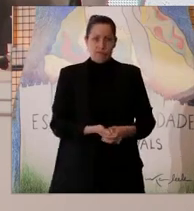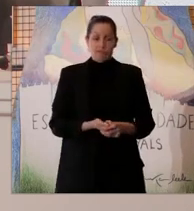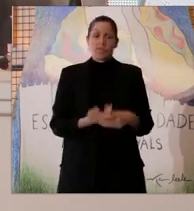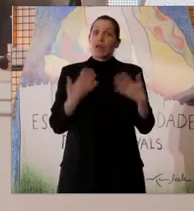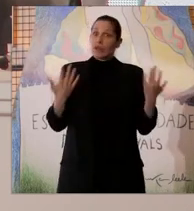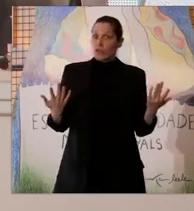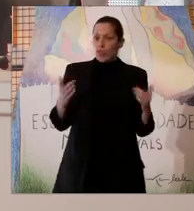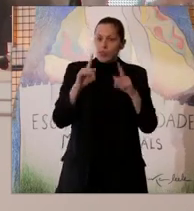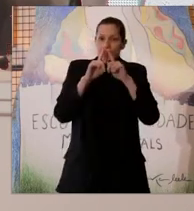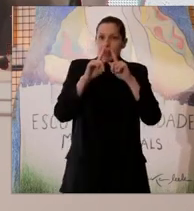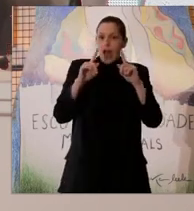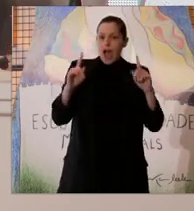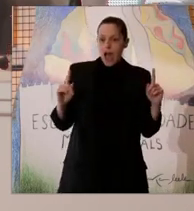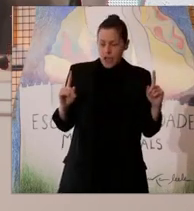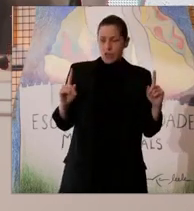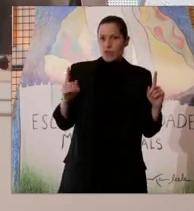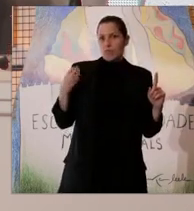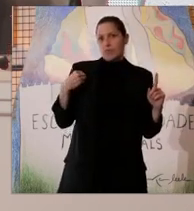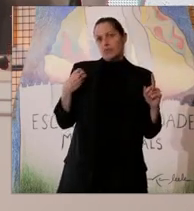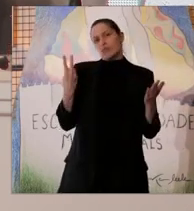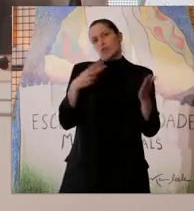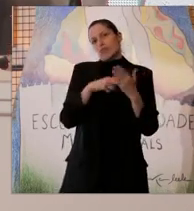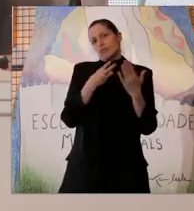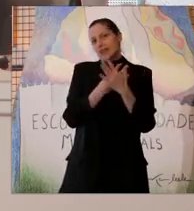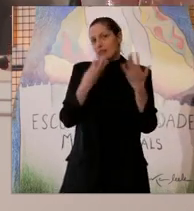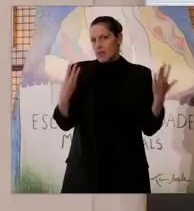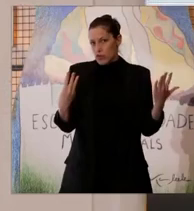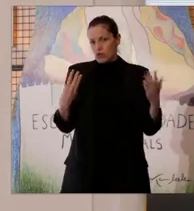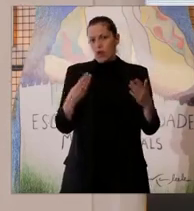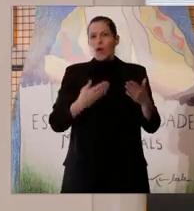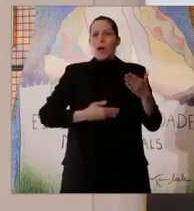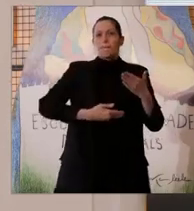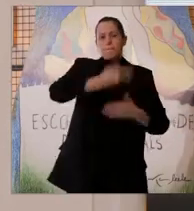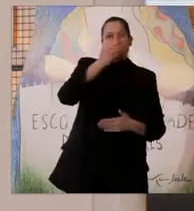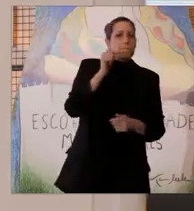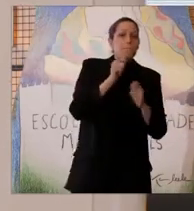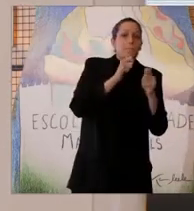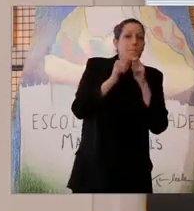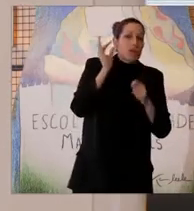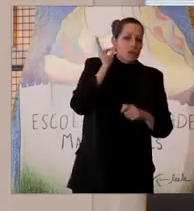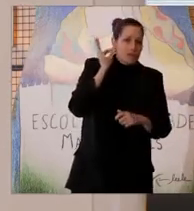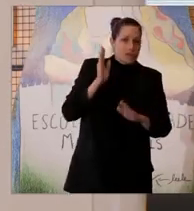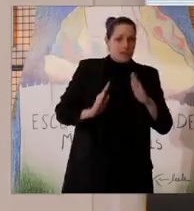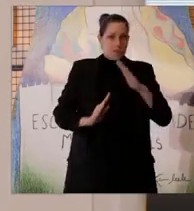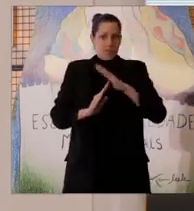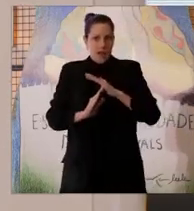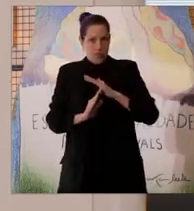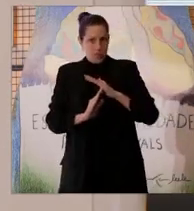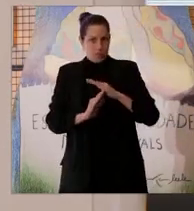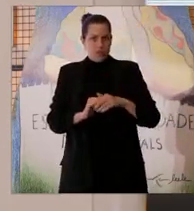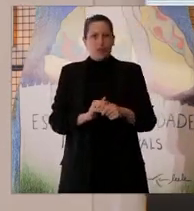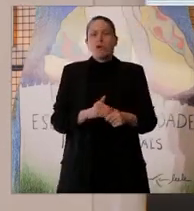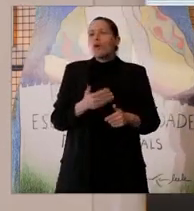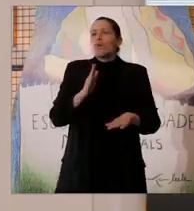año porque funcionó también las periodistas paramos porque paró bueno que estaba en la ser porque para una rosa Quintana